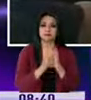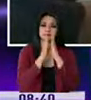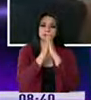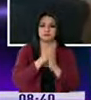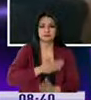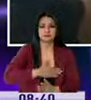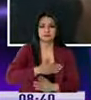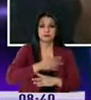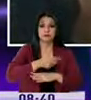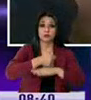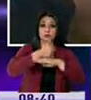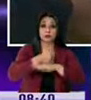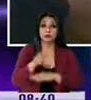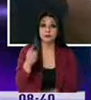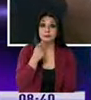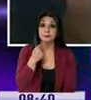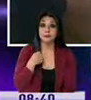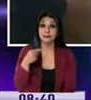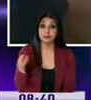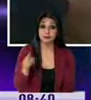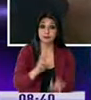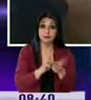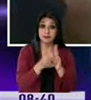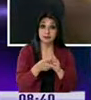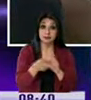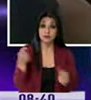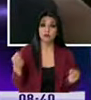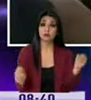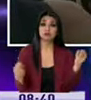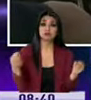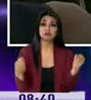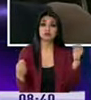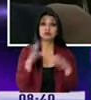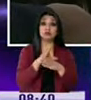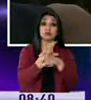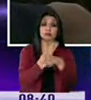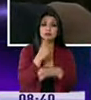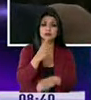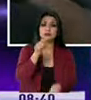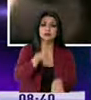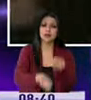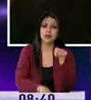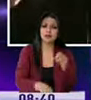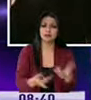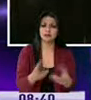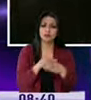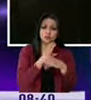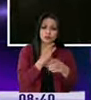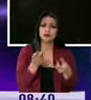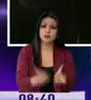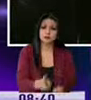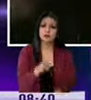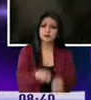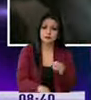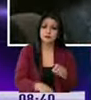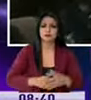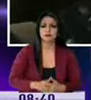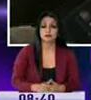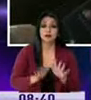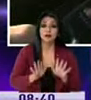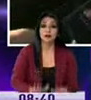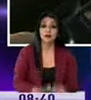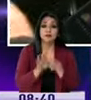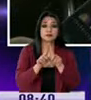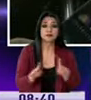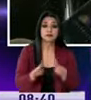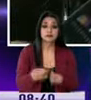favor, autoridades. Lo que dice el vecino que maneja la unidad de transporte público. Hasta los buses se dañan. Y de esas hay